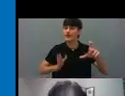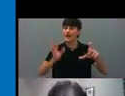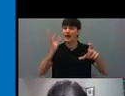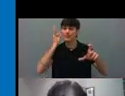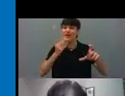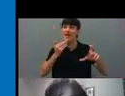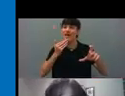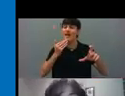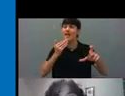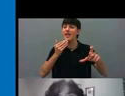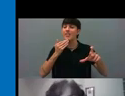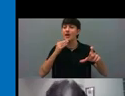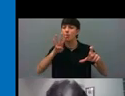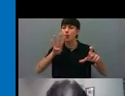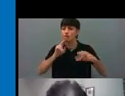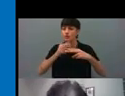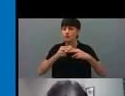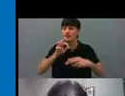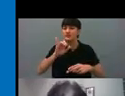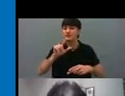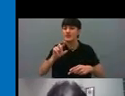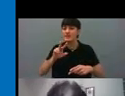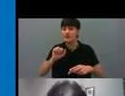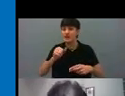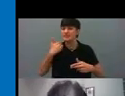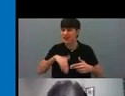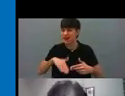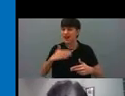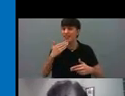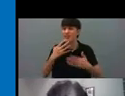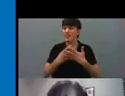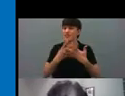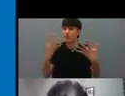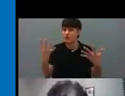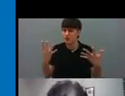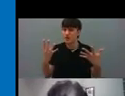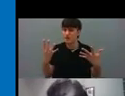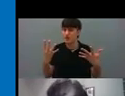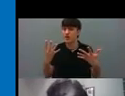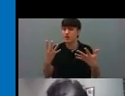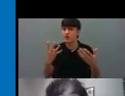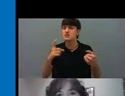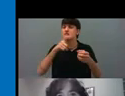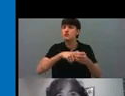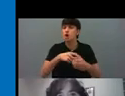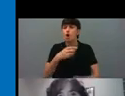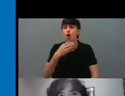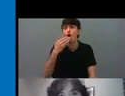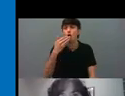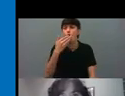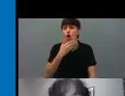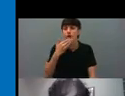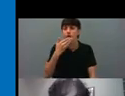tenía 4 años, pero ya tiene 19. Está escolarizada en el Colegio de Educación Especial